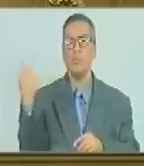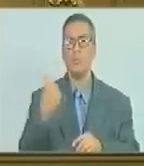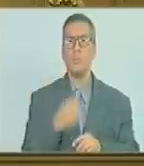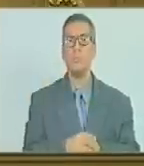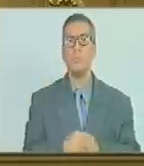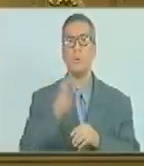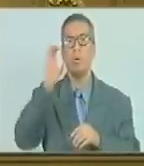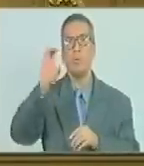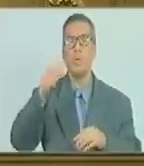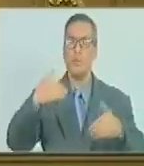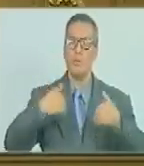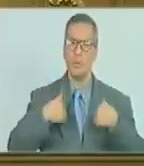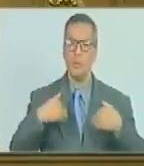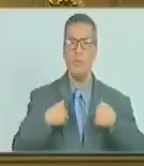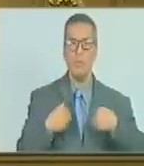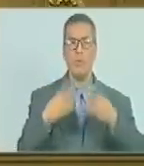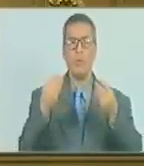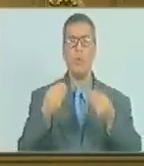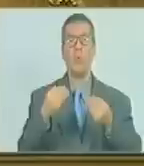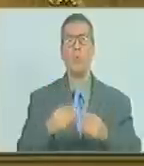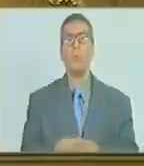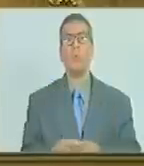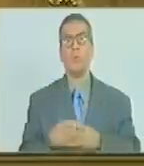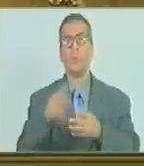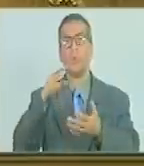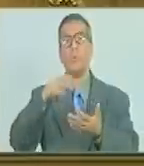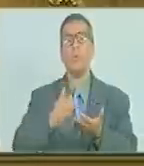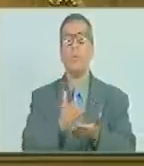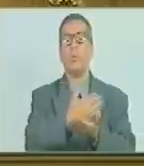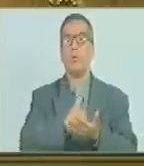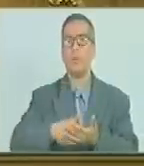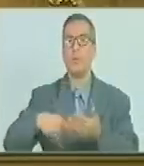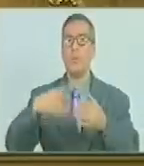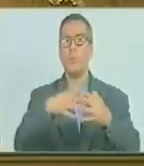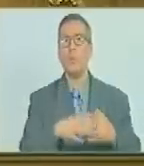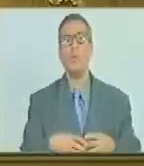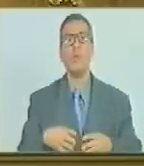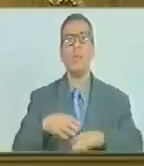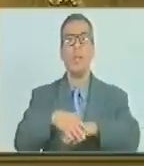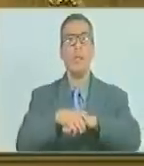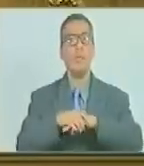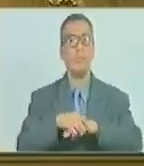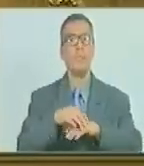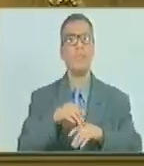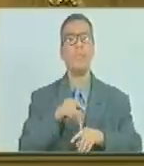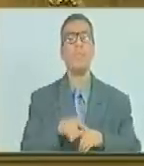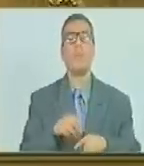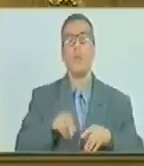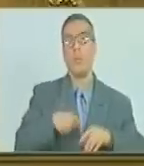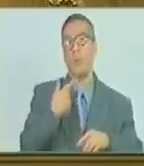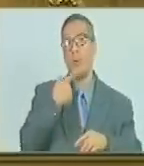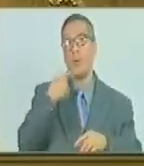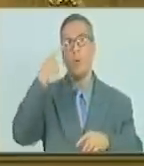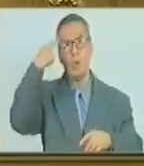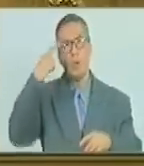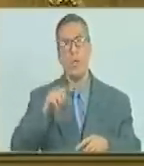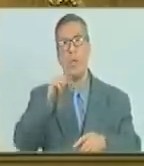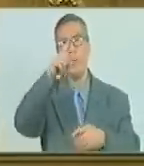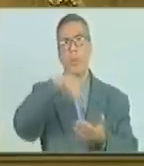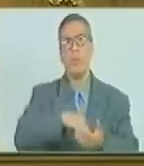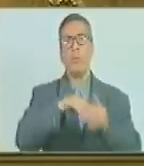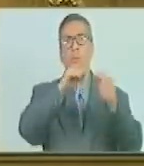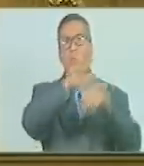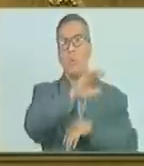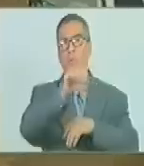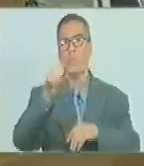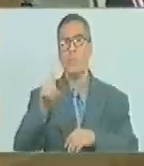Un país que ha sufrido la expoliación de sus recursos por el imperialismo inglés. No podemos olvidar que en